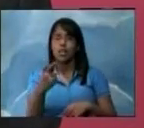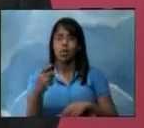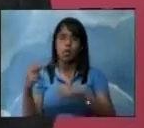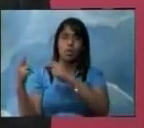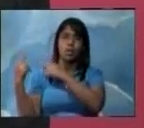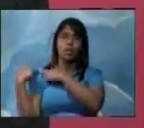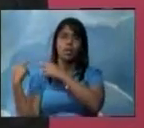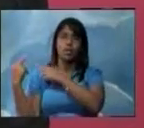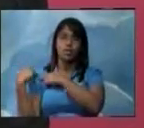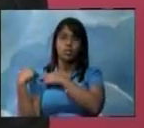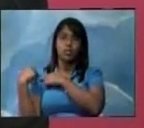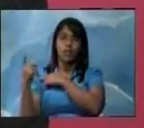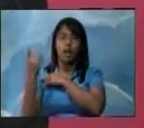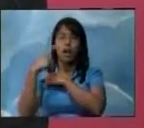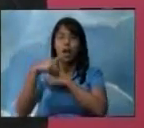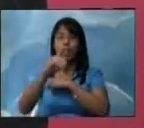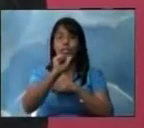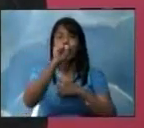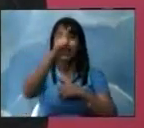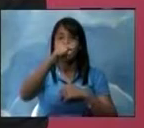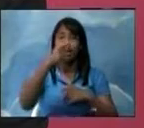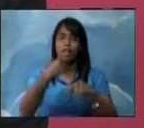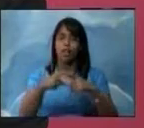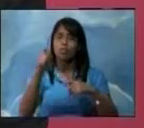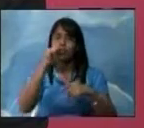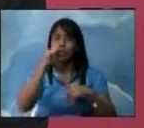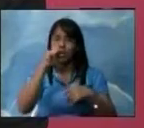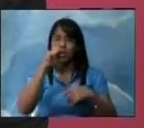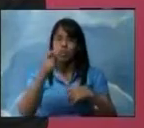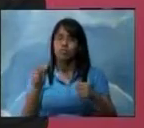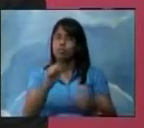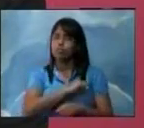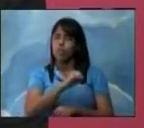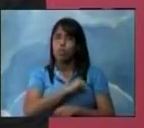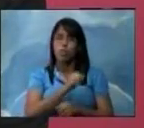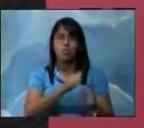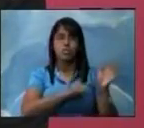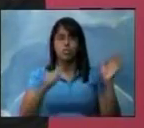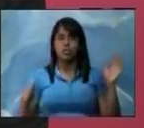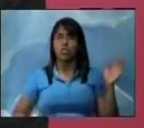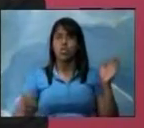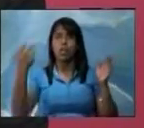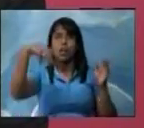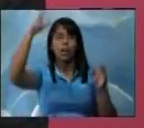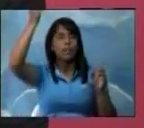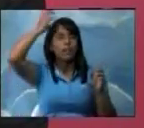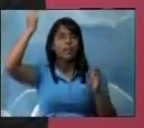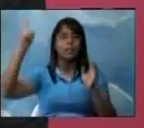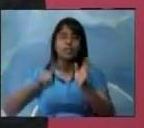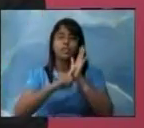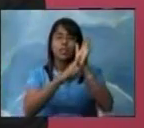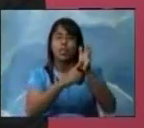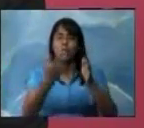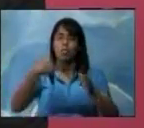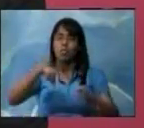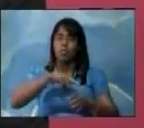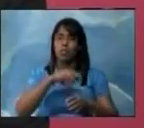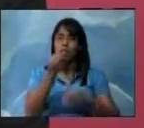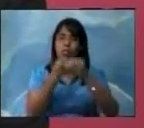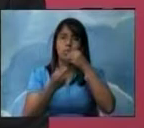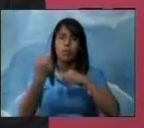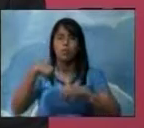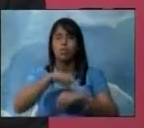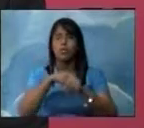de los eunucos a Daniel: temo a mi señor el rey, que señaló vuestra comida y vuestra